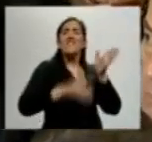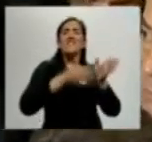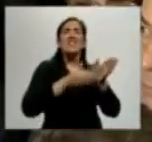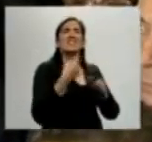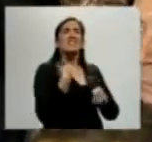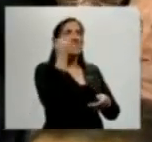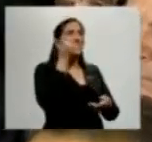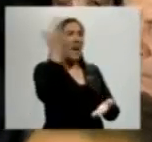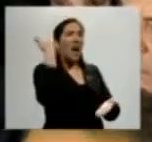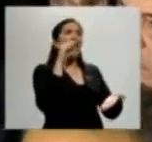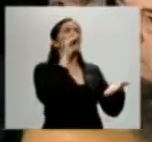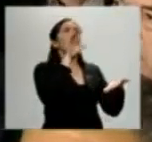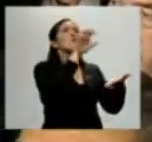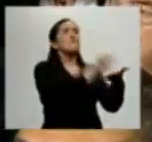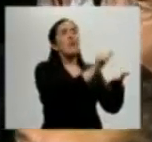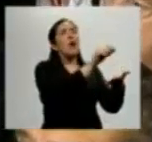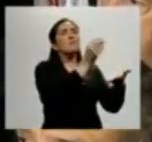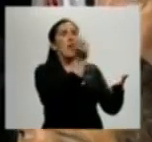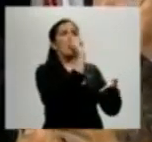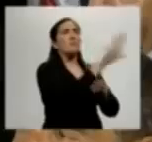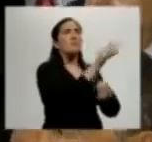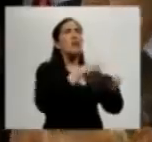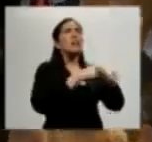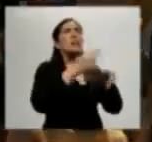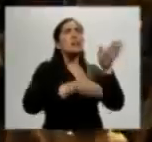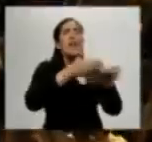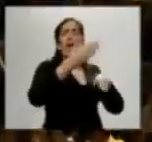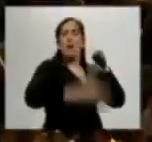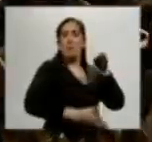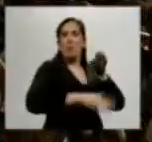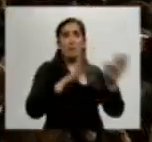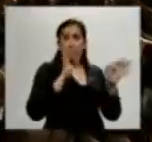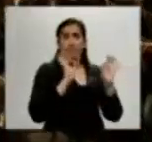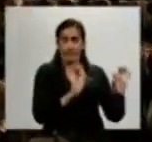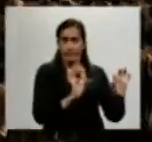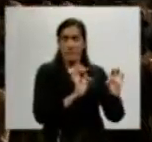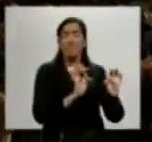preaviso convencionalmente previsto. Lo mismo, a continuación,